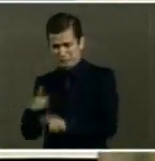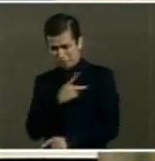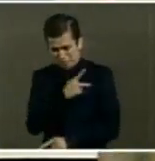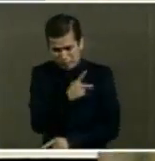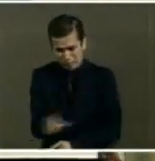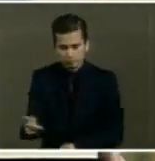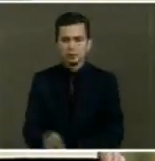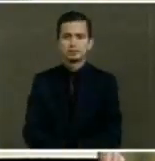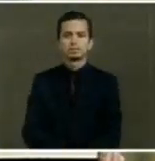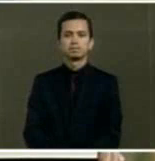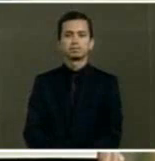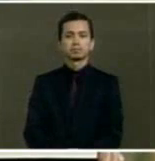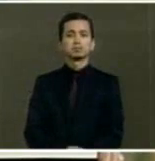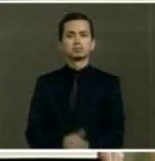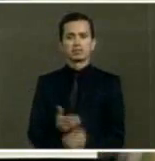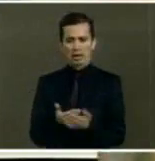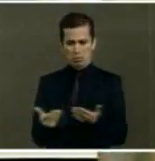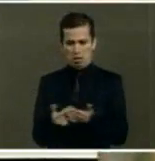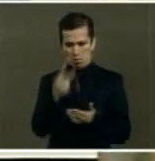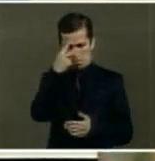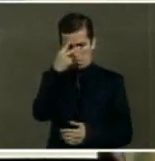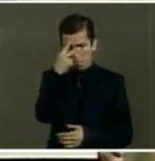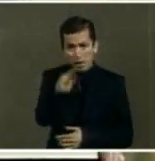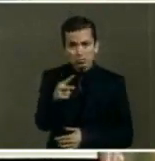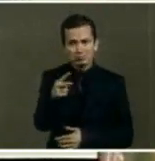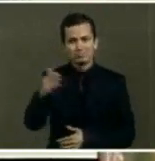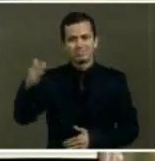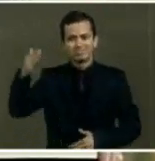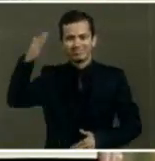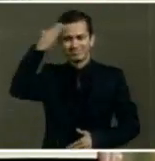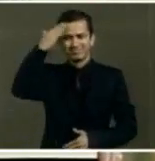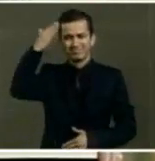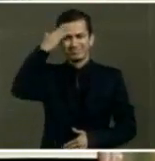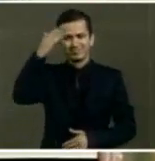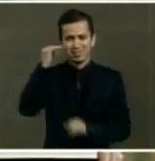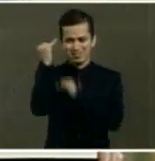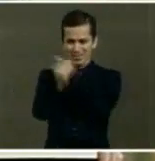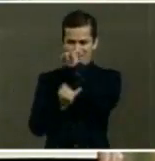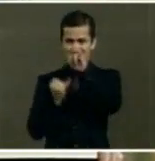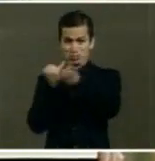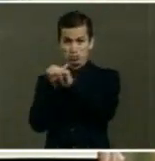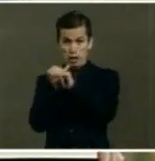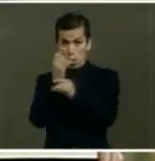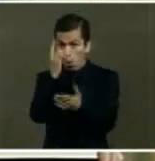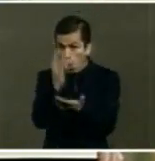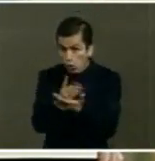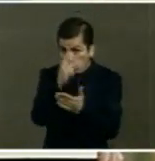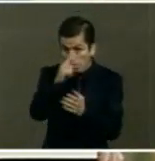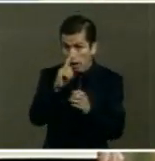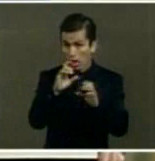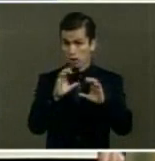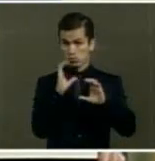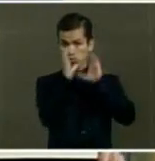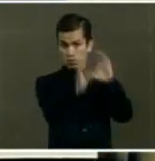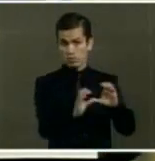Este renovado liderazgo de México en arena internacional no se limita al cambio climático. La crisis económica global es